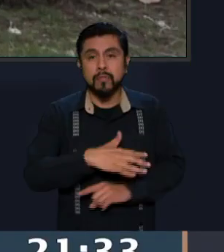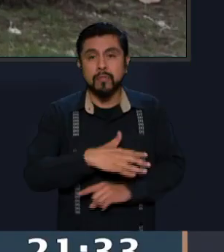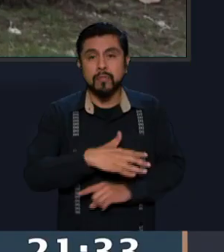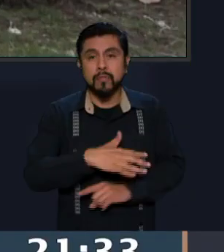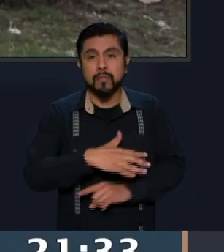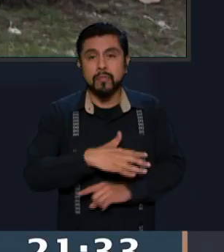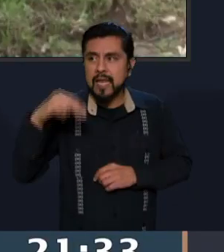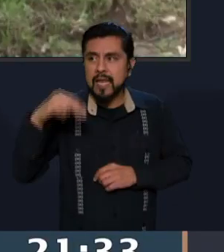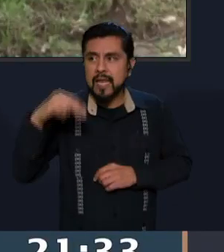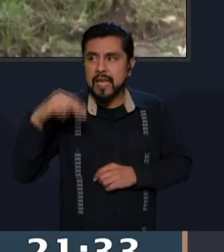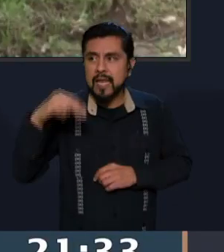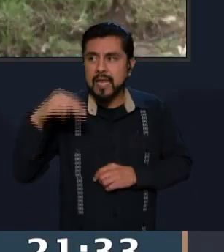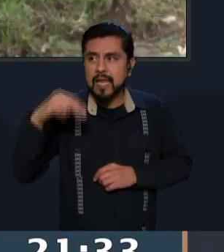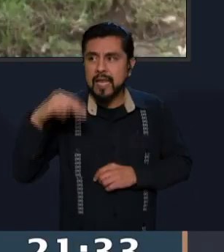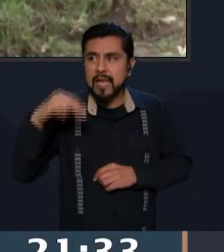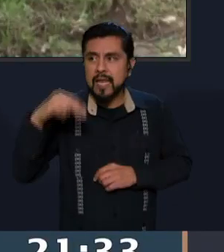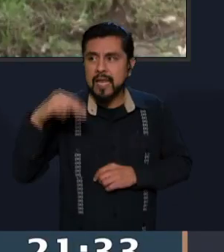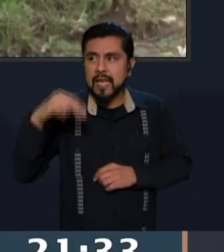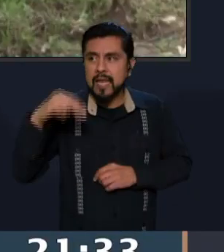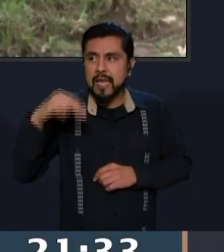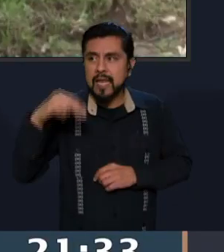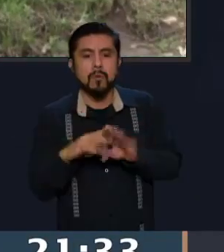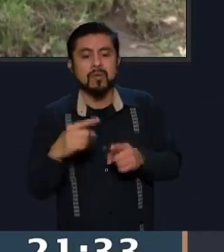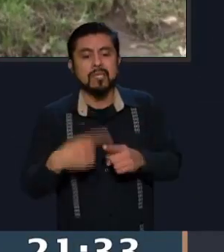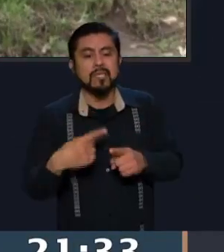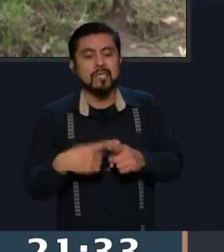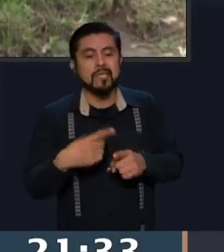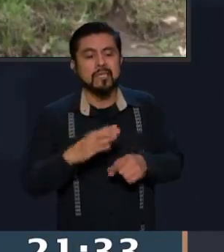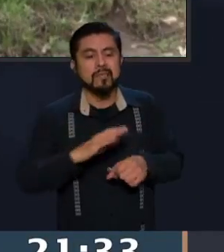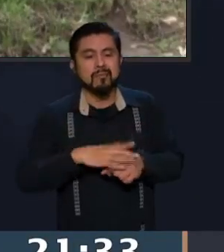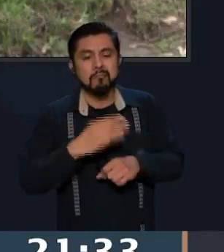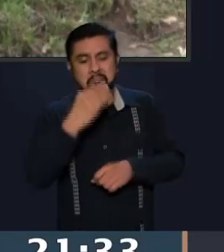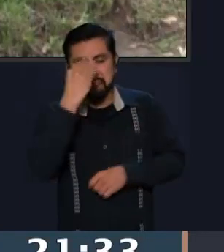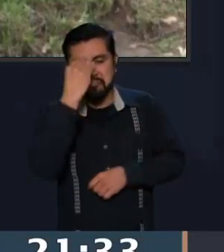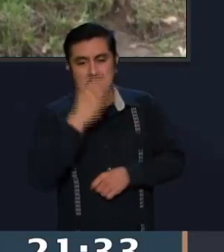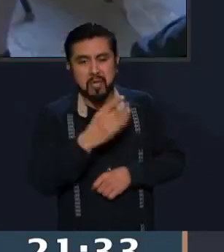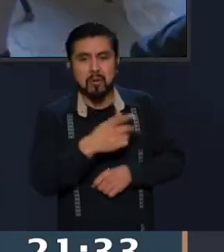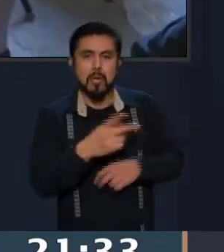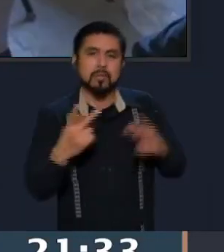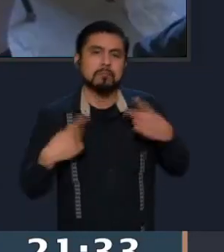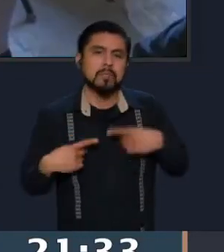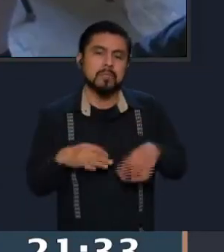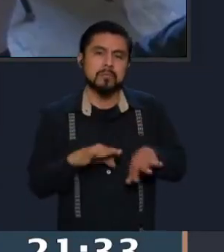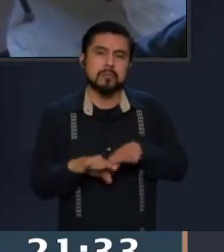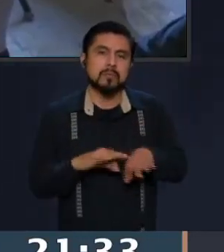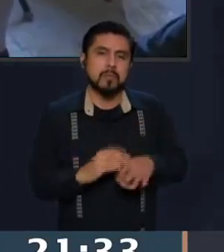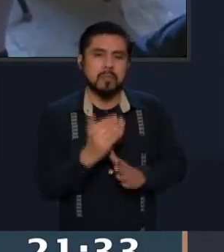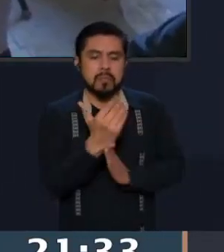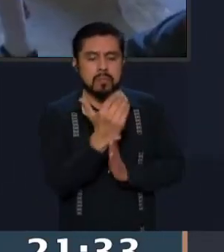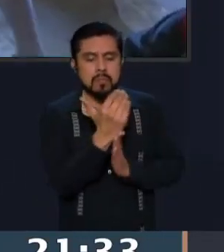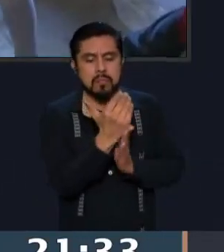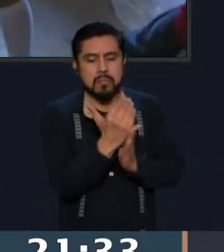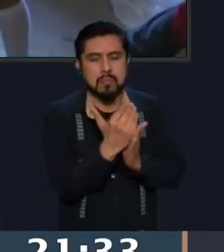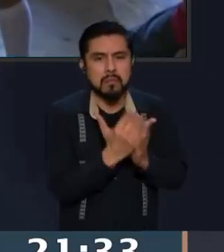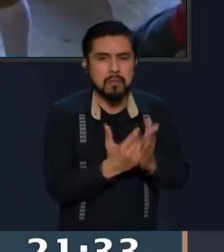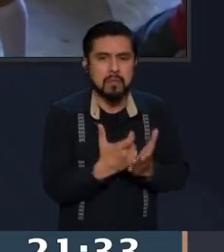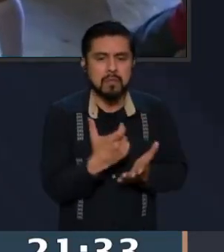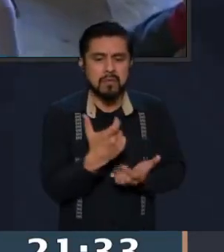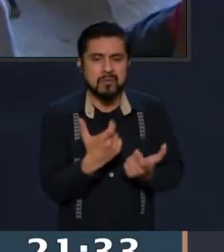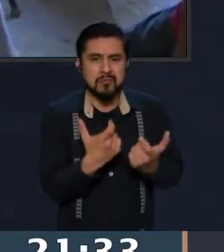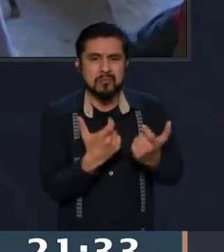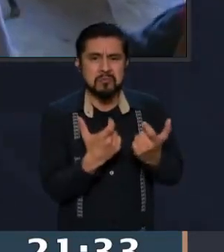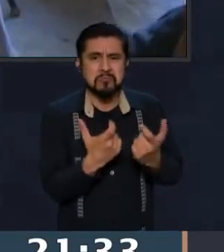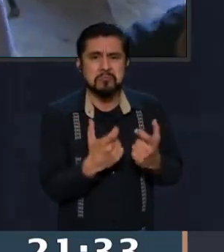se decidió que pagaran el costo los trabajadores. Y por tanto, eso deprimió los salarios que, lo junto con la